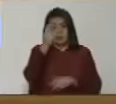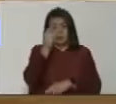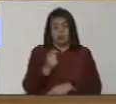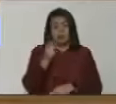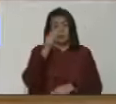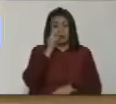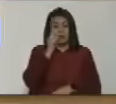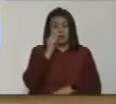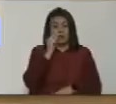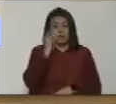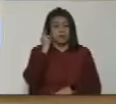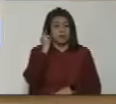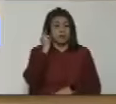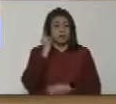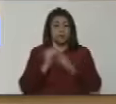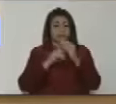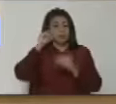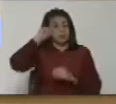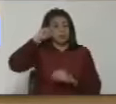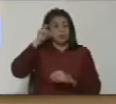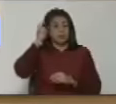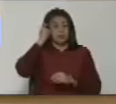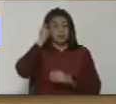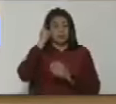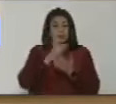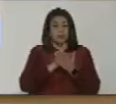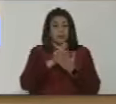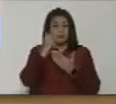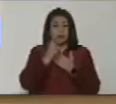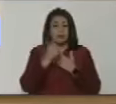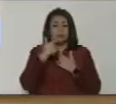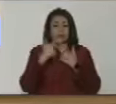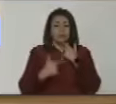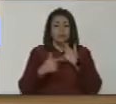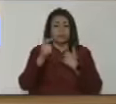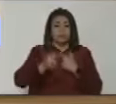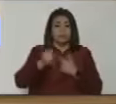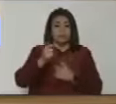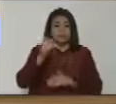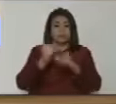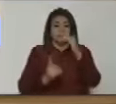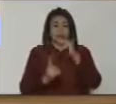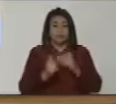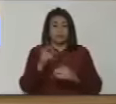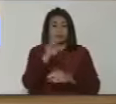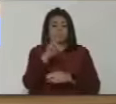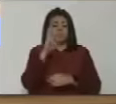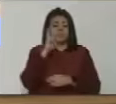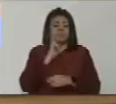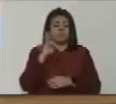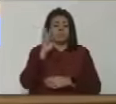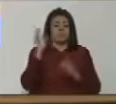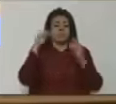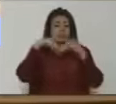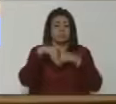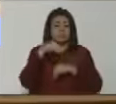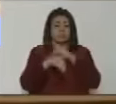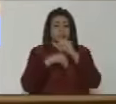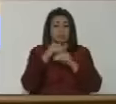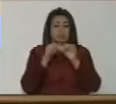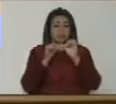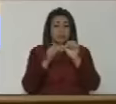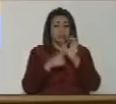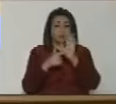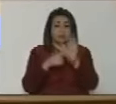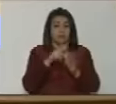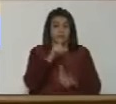Ida León para conmemorar el Día del Adulto Mayor en la República Bolivariana de Venezuela, de conformidad con lo que está previsto